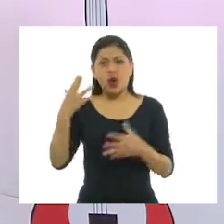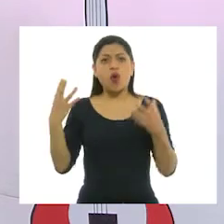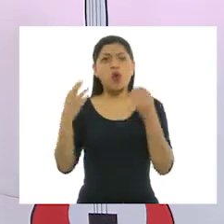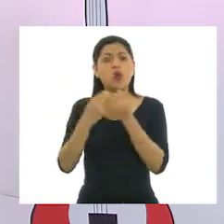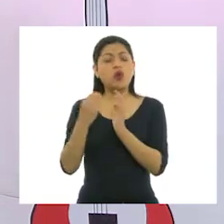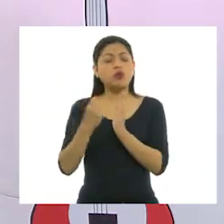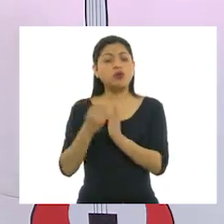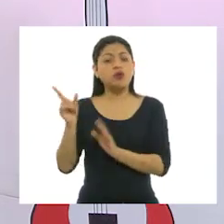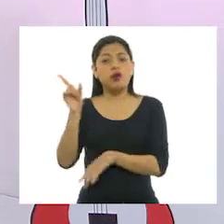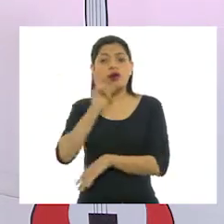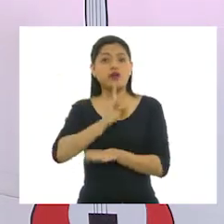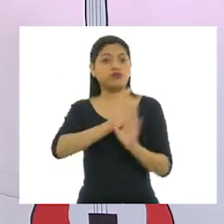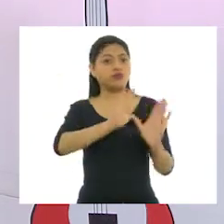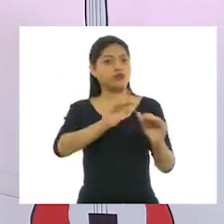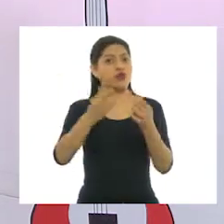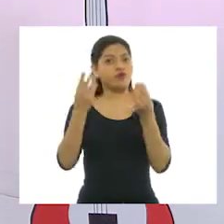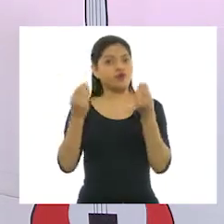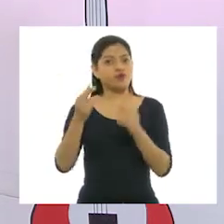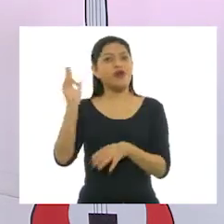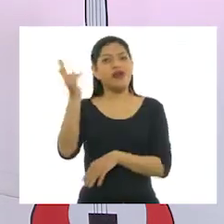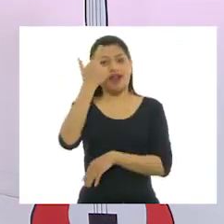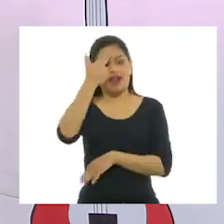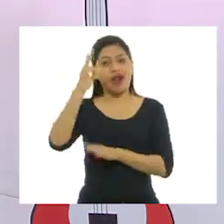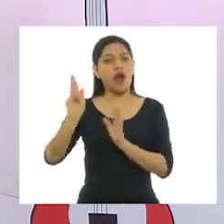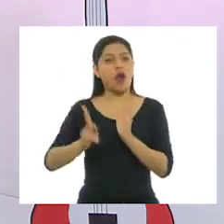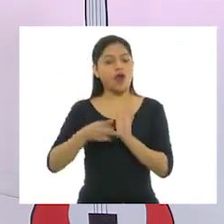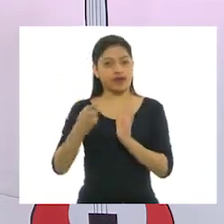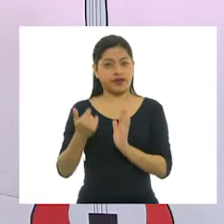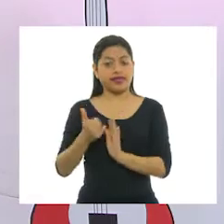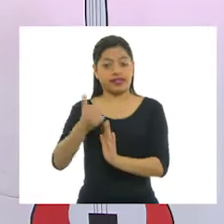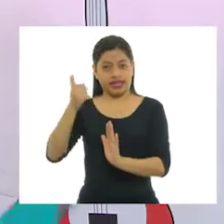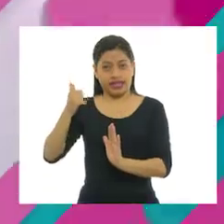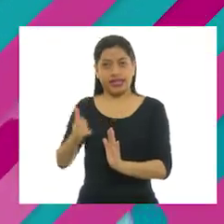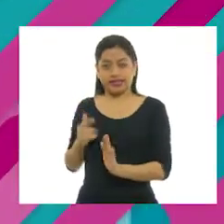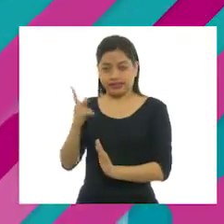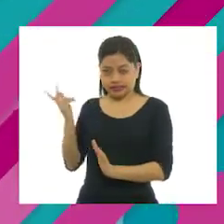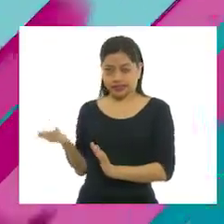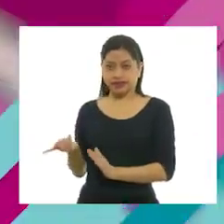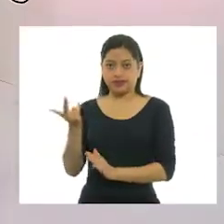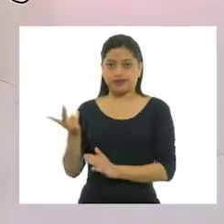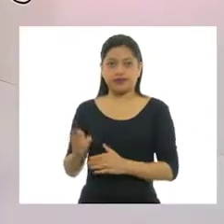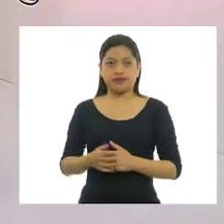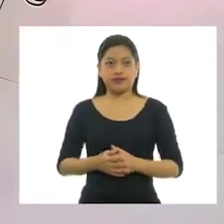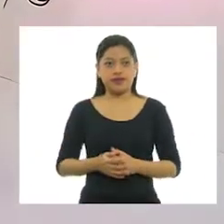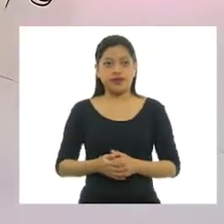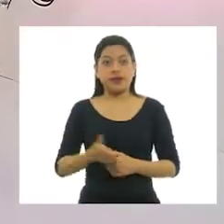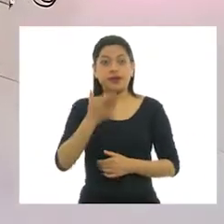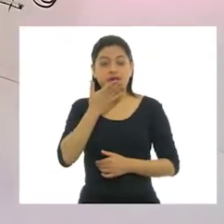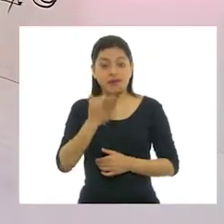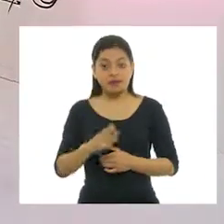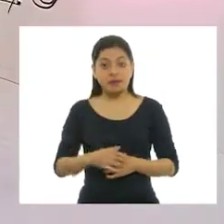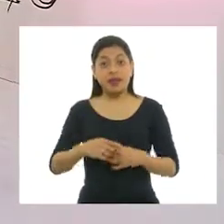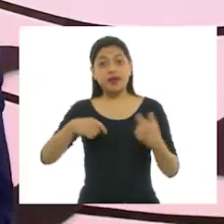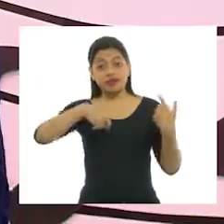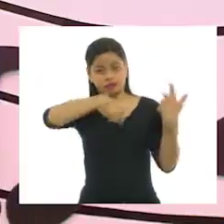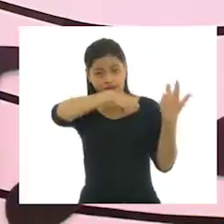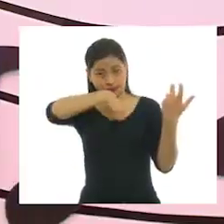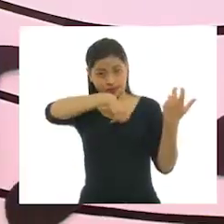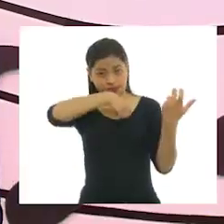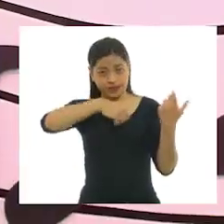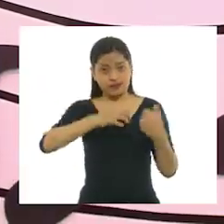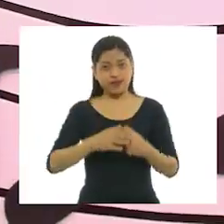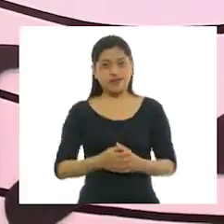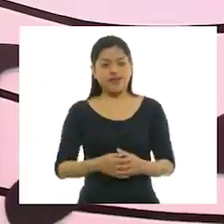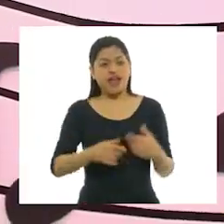nos enseñó un montón de cosas. Vamos a recordar una de las preguntas que le hicimos. Bueno, pues empecemos con el violín. ¿Por